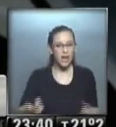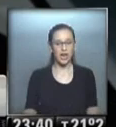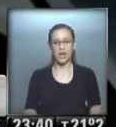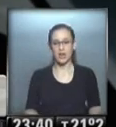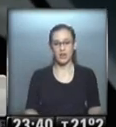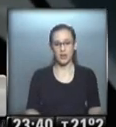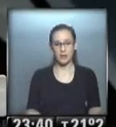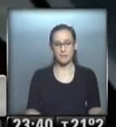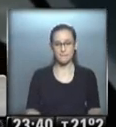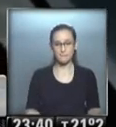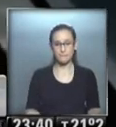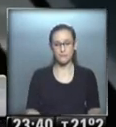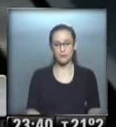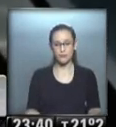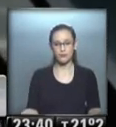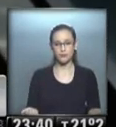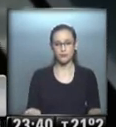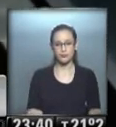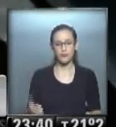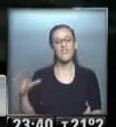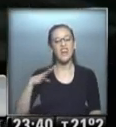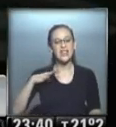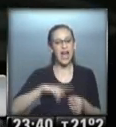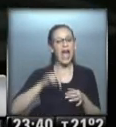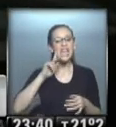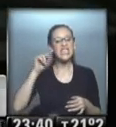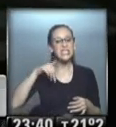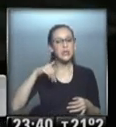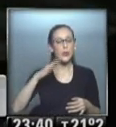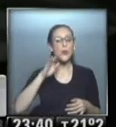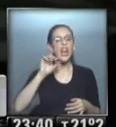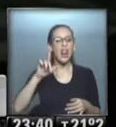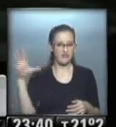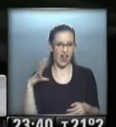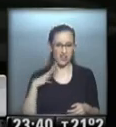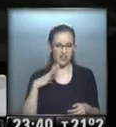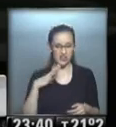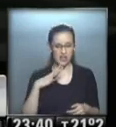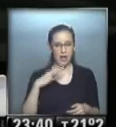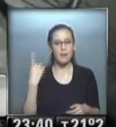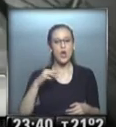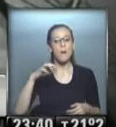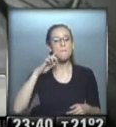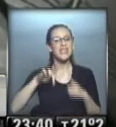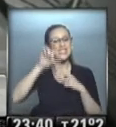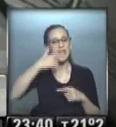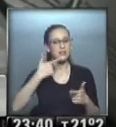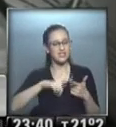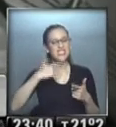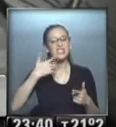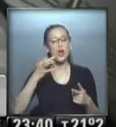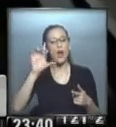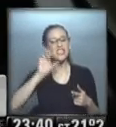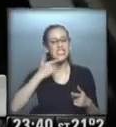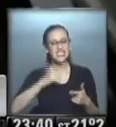no viene Kim Deal por ahora no está Kim Deal en la formación. Pero bueno, vienen los Pixies. Viene Savages, que